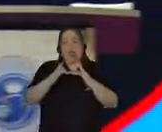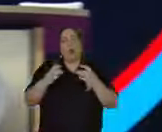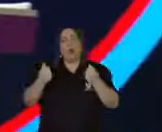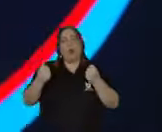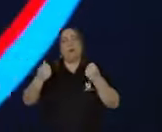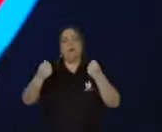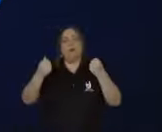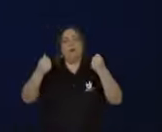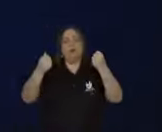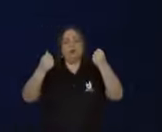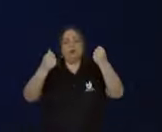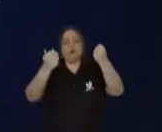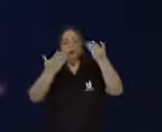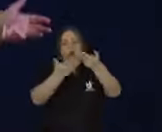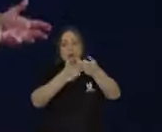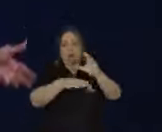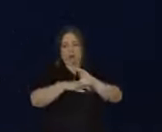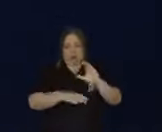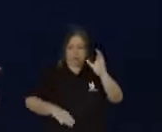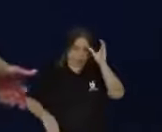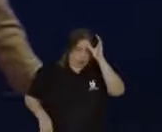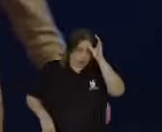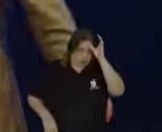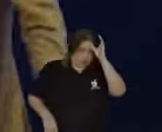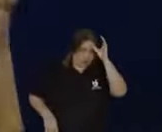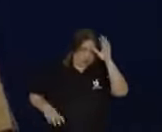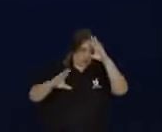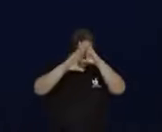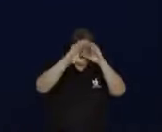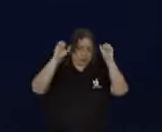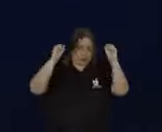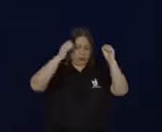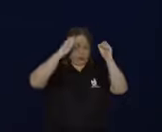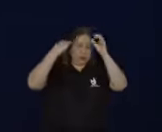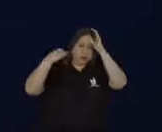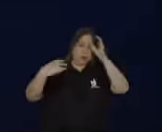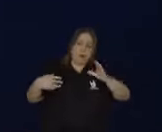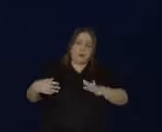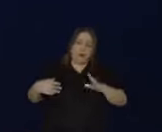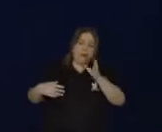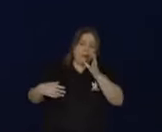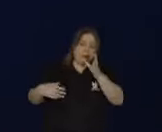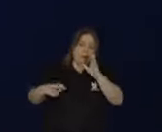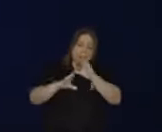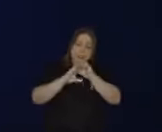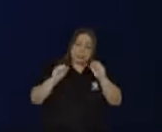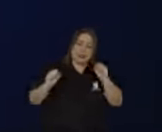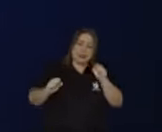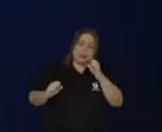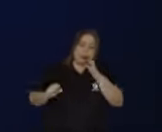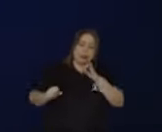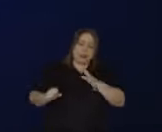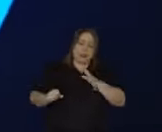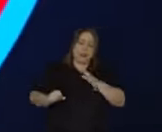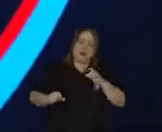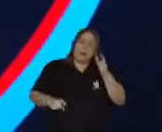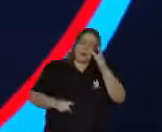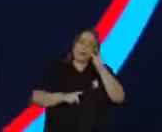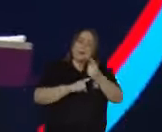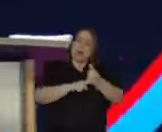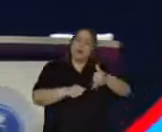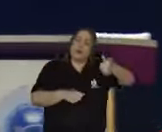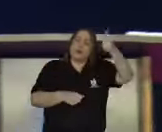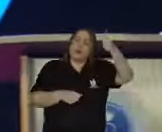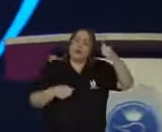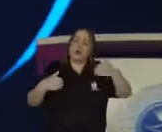para llegar a nuestra iglesia. Mi padre era presidente de los hombres. Mi madre presidenta de las damas. Mi hermano de los jóvenes. Mi hermano mayor.